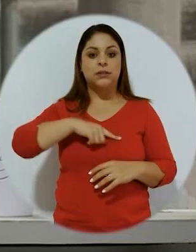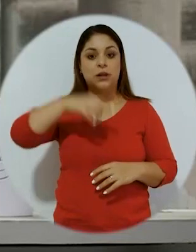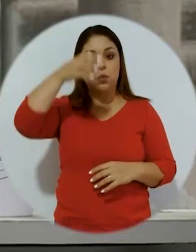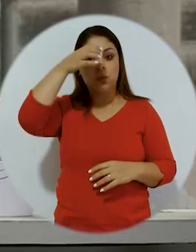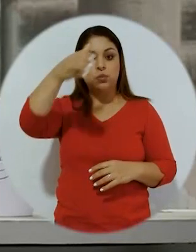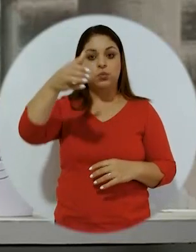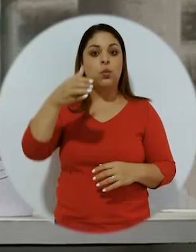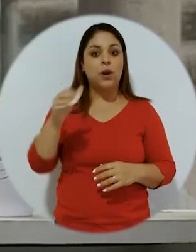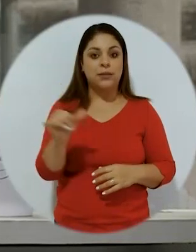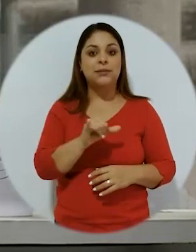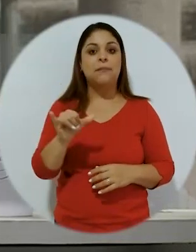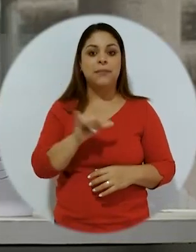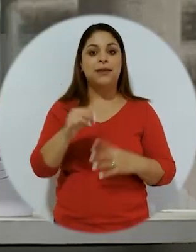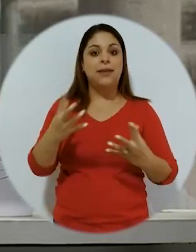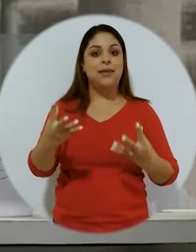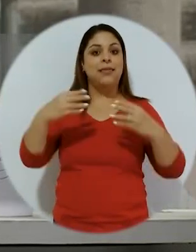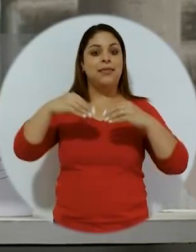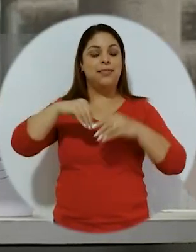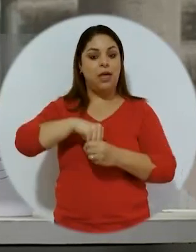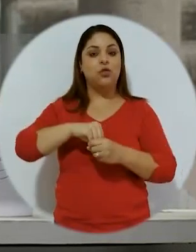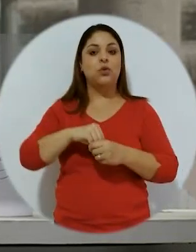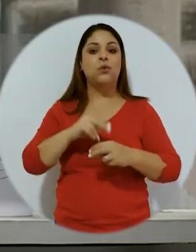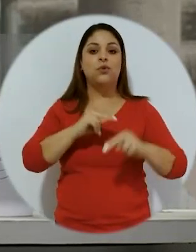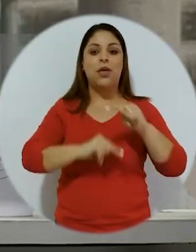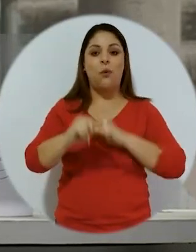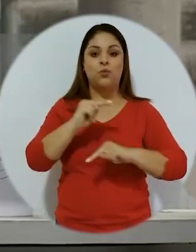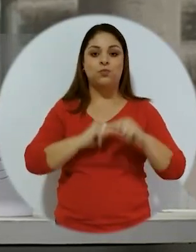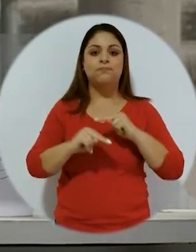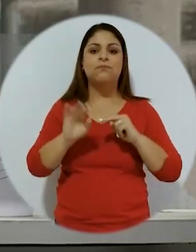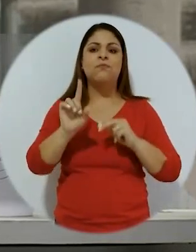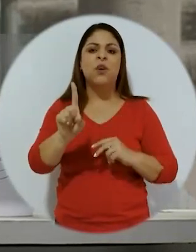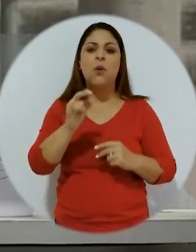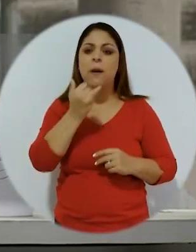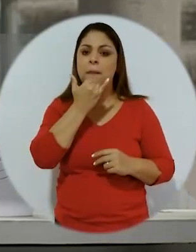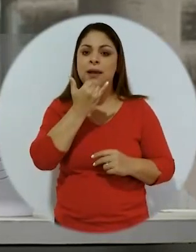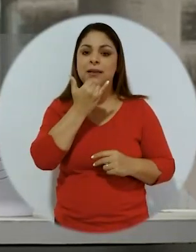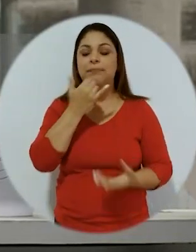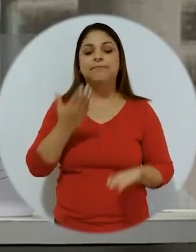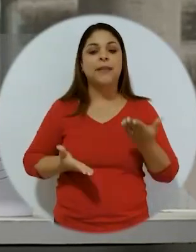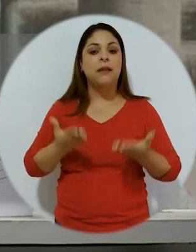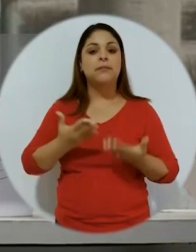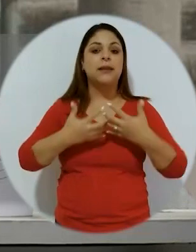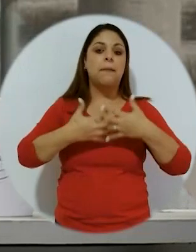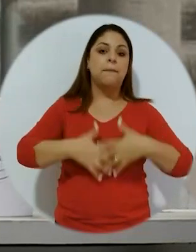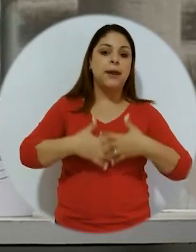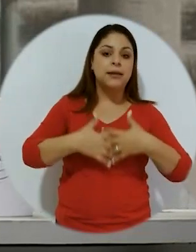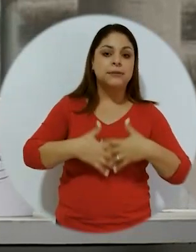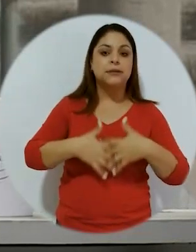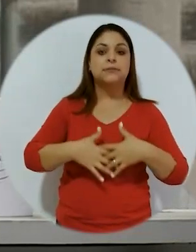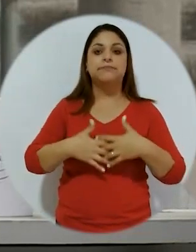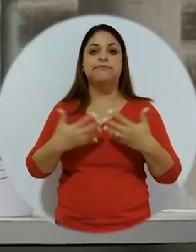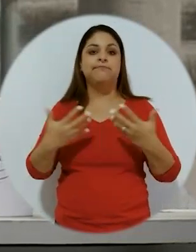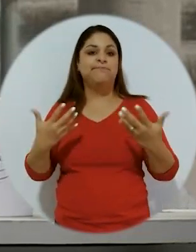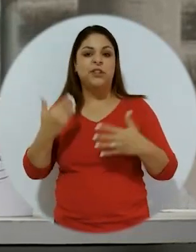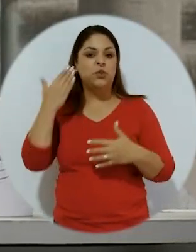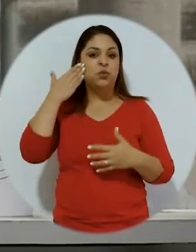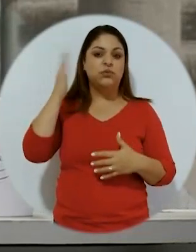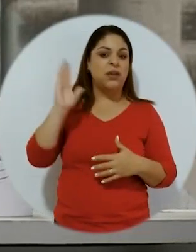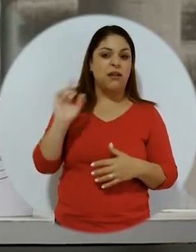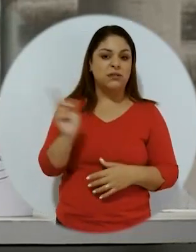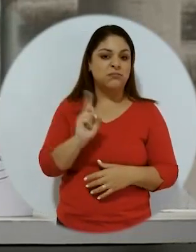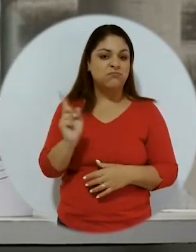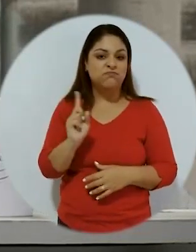nuestra cultura e incluso dentro de los negocios. Entonces, lo que pasa es que muchas veces las empresas y los emprendimientos no